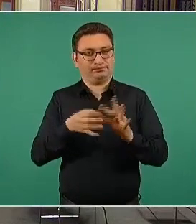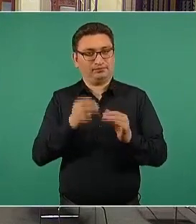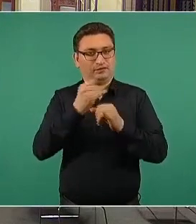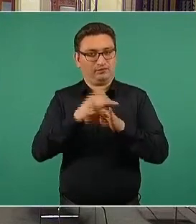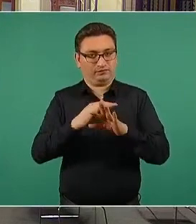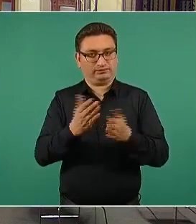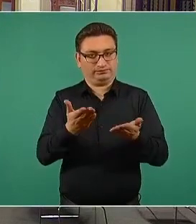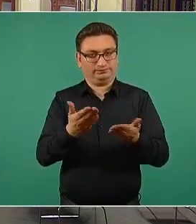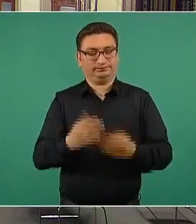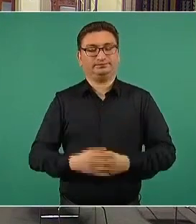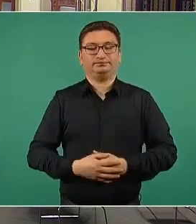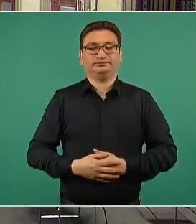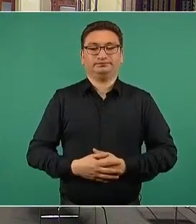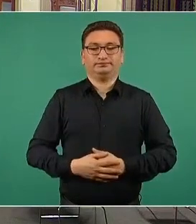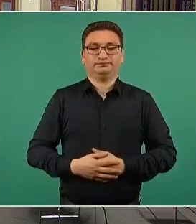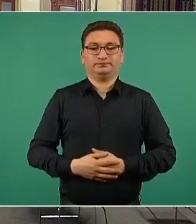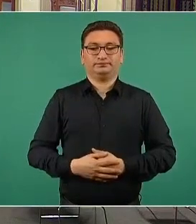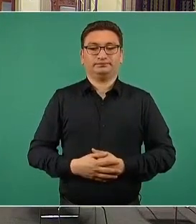informe.